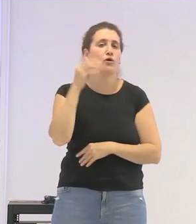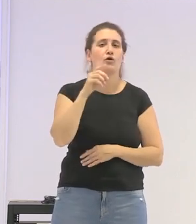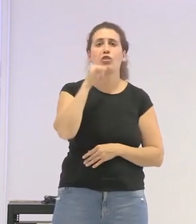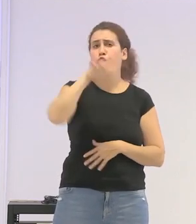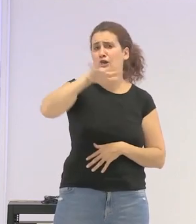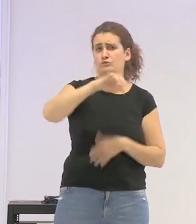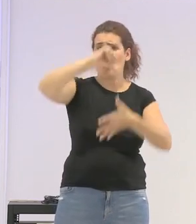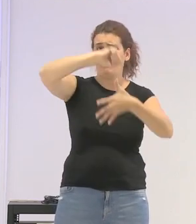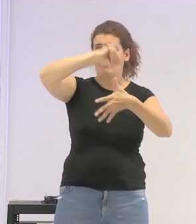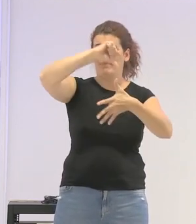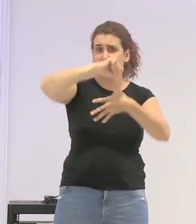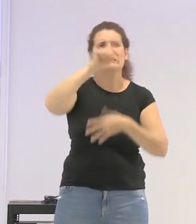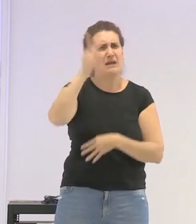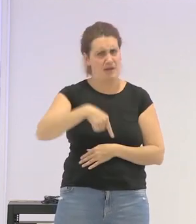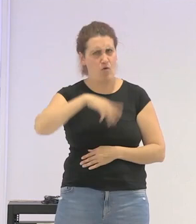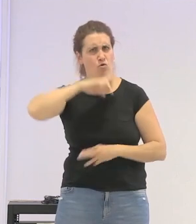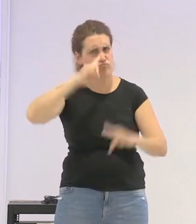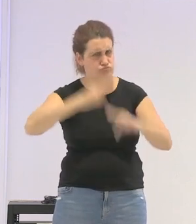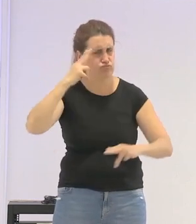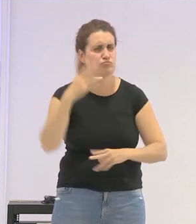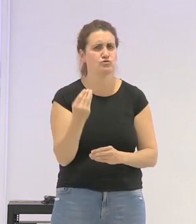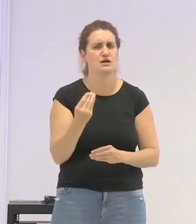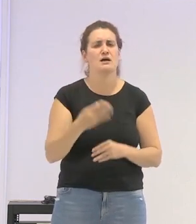Latinoamérica también son bastante radicales para